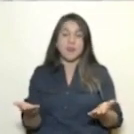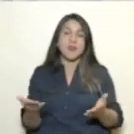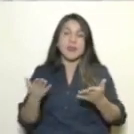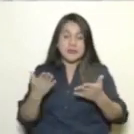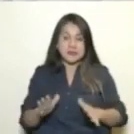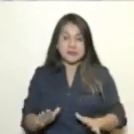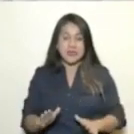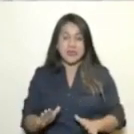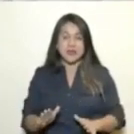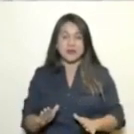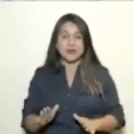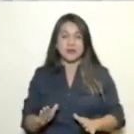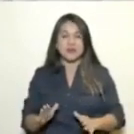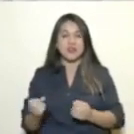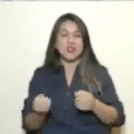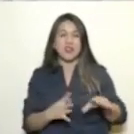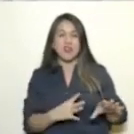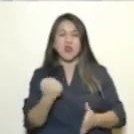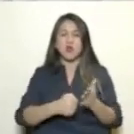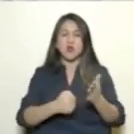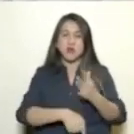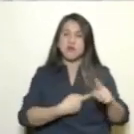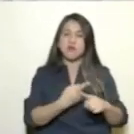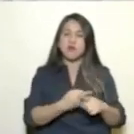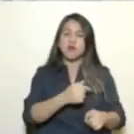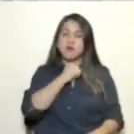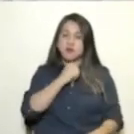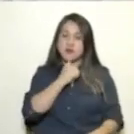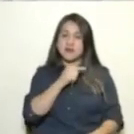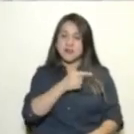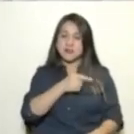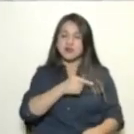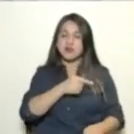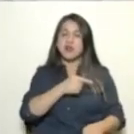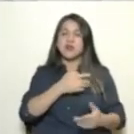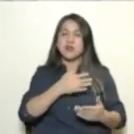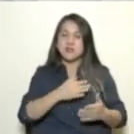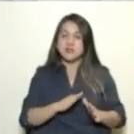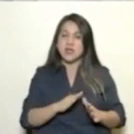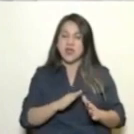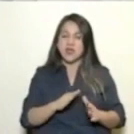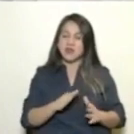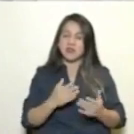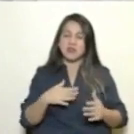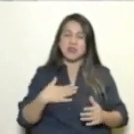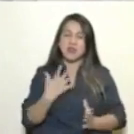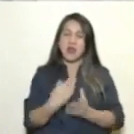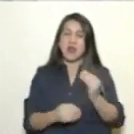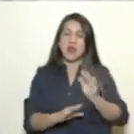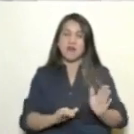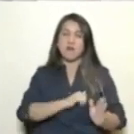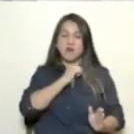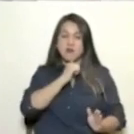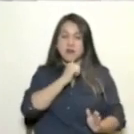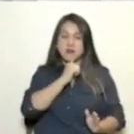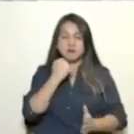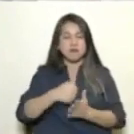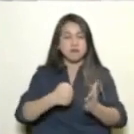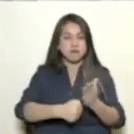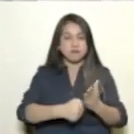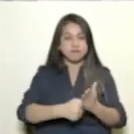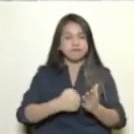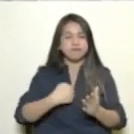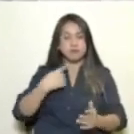ya dejó de luchar por la pobreza, que era lo más fundamental, porque ya se puso un poquito de pie, tiene otras